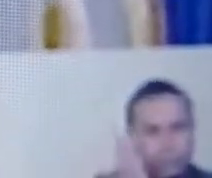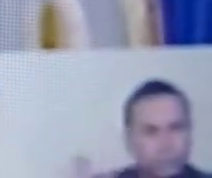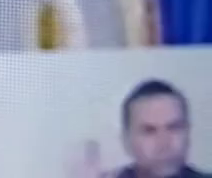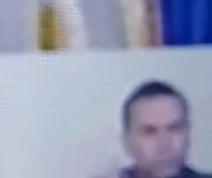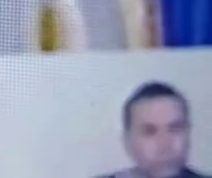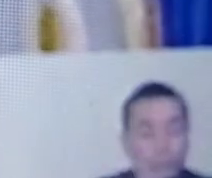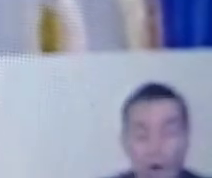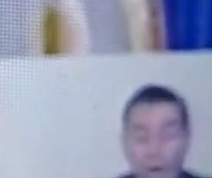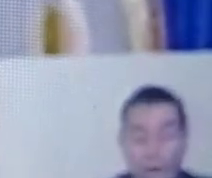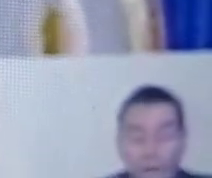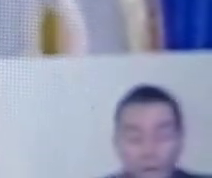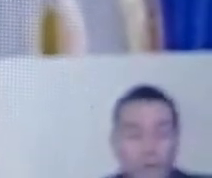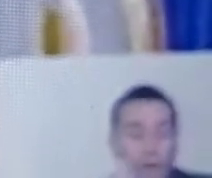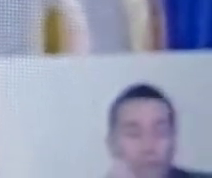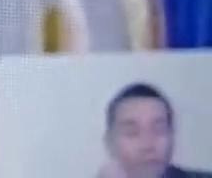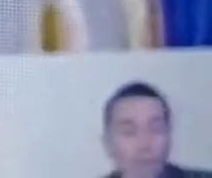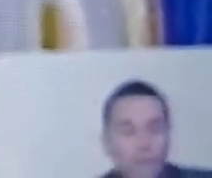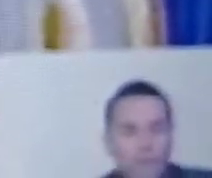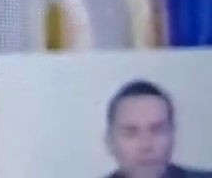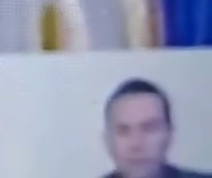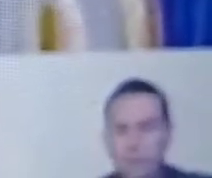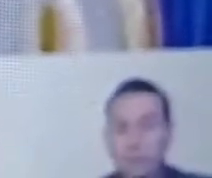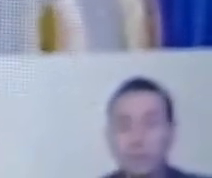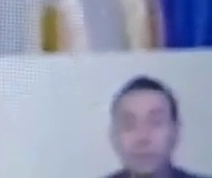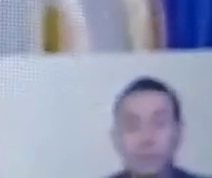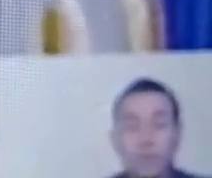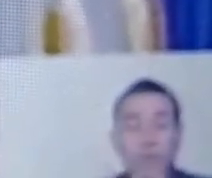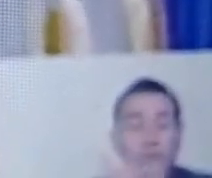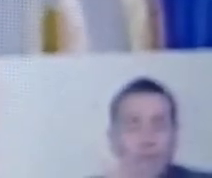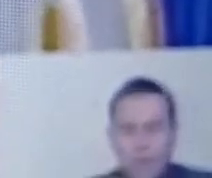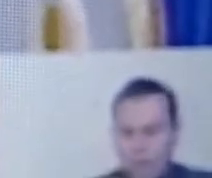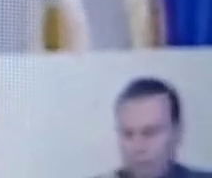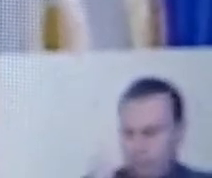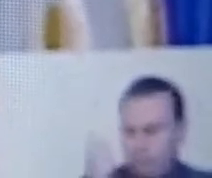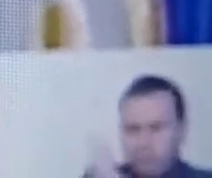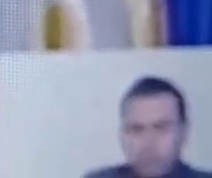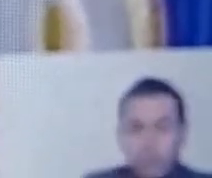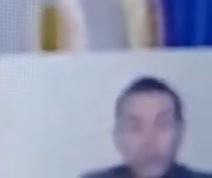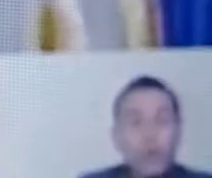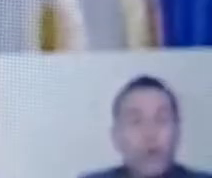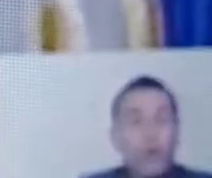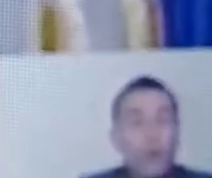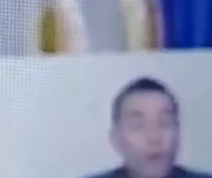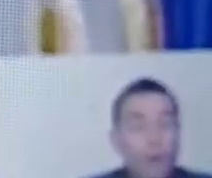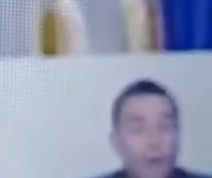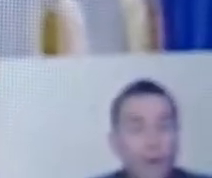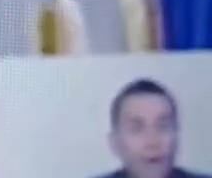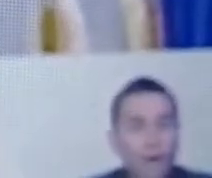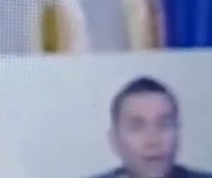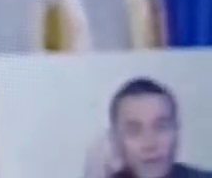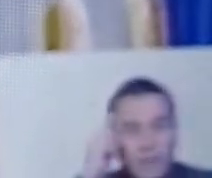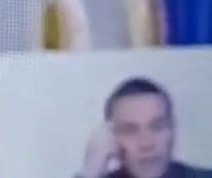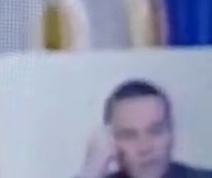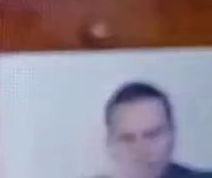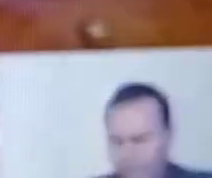el progreso de la humanidad y avanzar lo más que podamos, de construir sobre lo que ellos construyeron, de edificar sobre hombros de